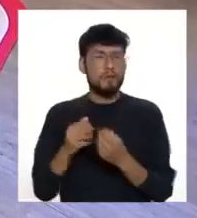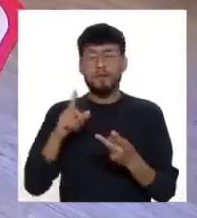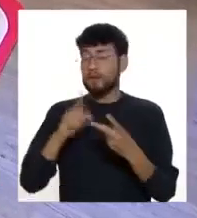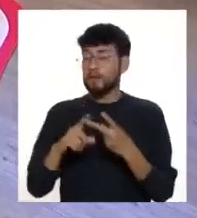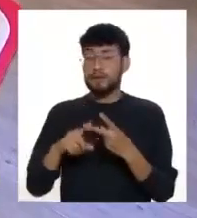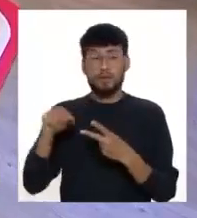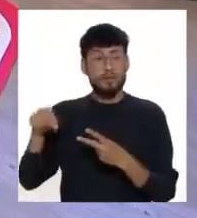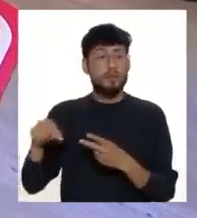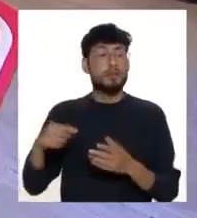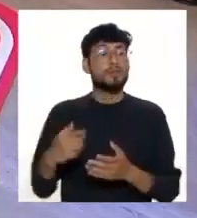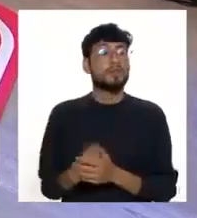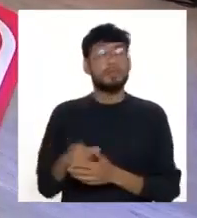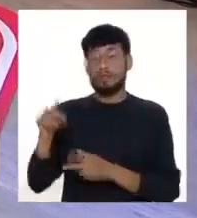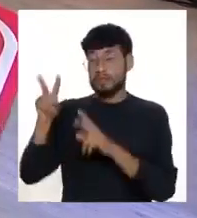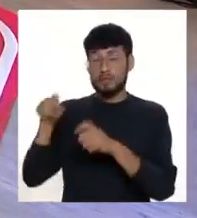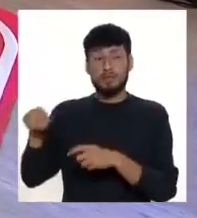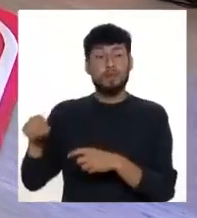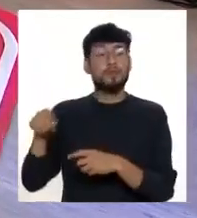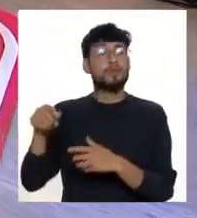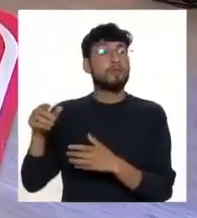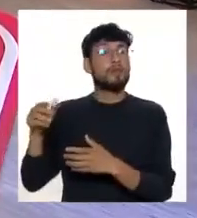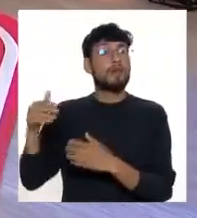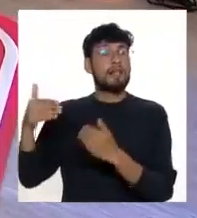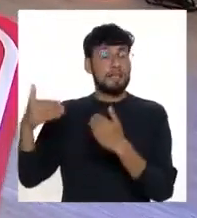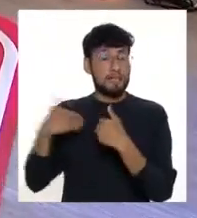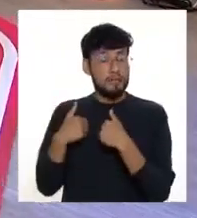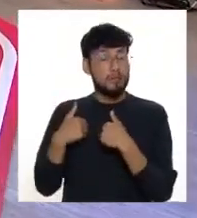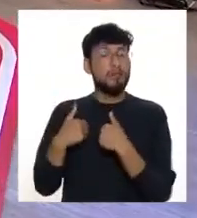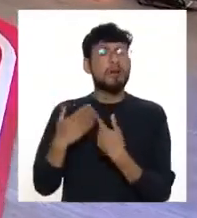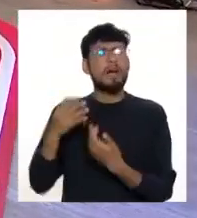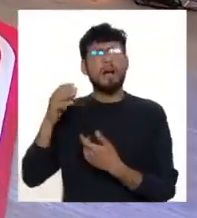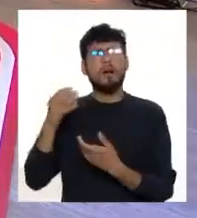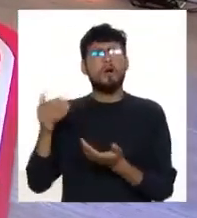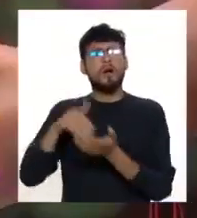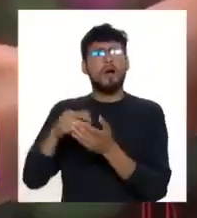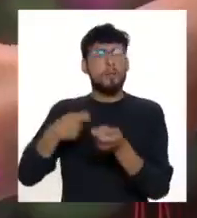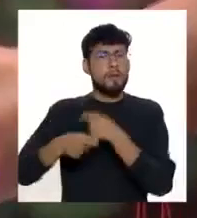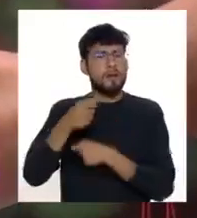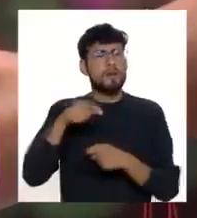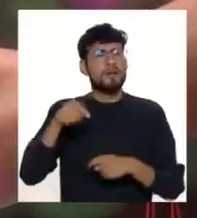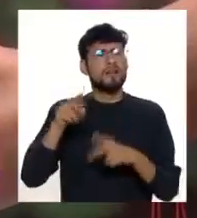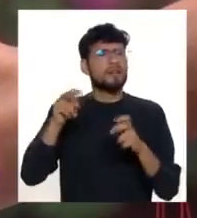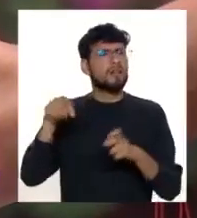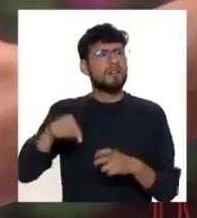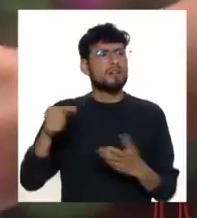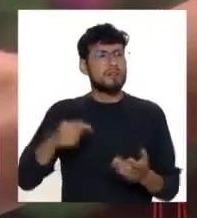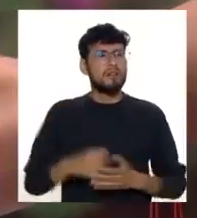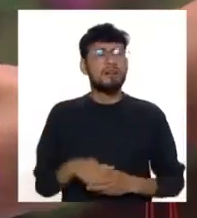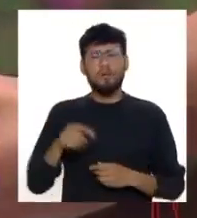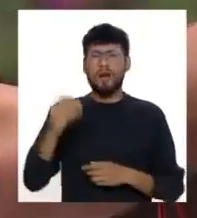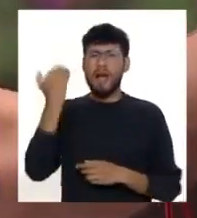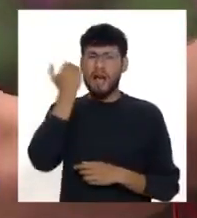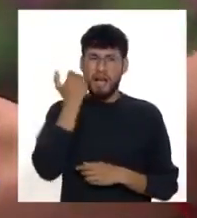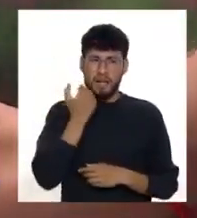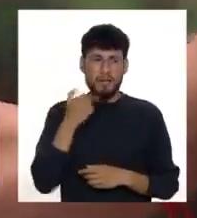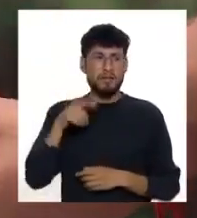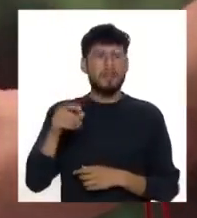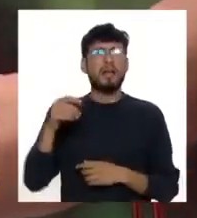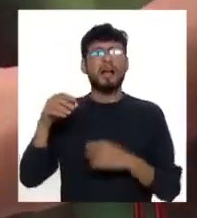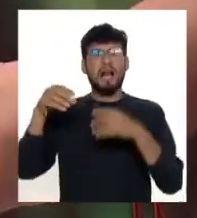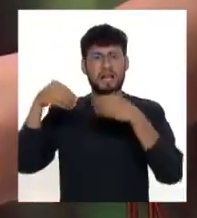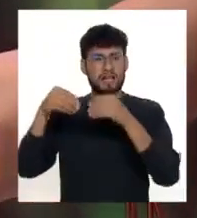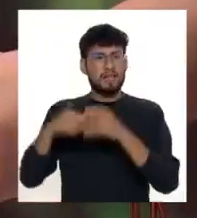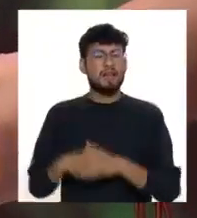Luego acá justamente retomando el tema de proe nosotros estamos haciendo un rebrand de la marca estos de aquí son los empaques antiguos que eran en